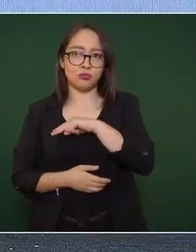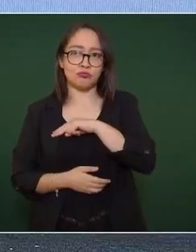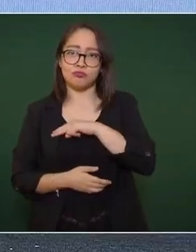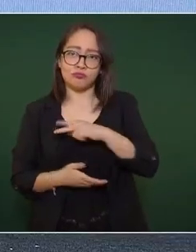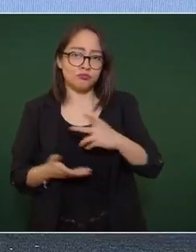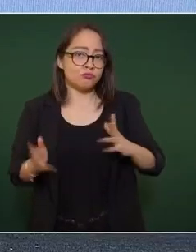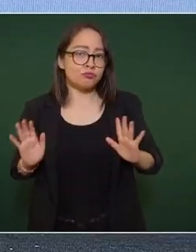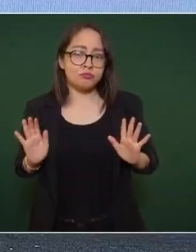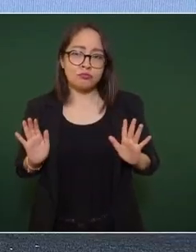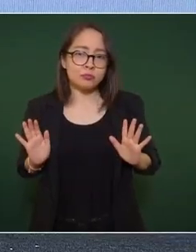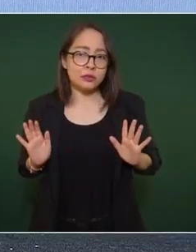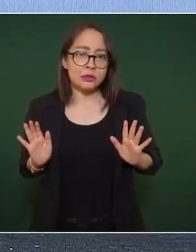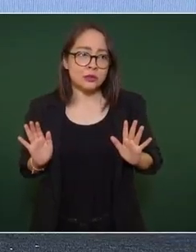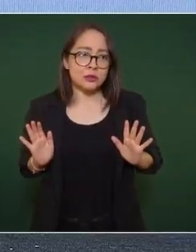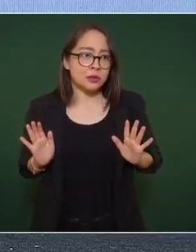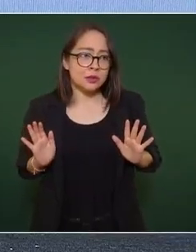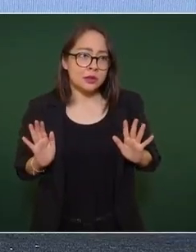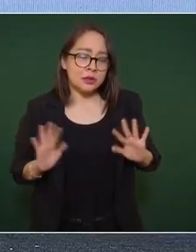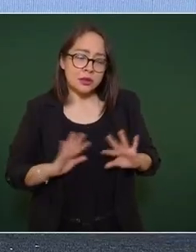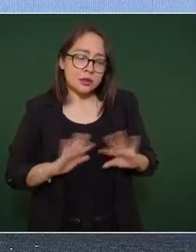sin combustible como